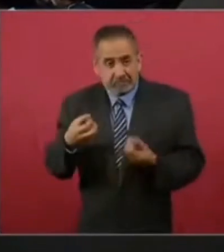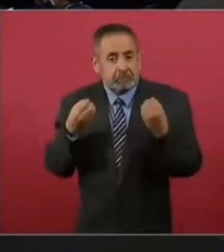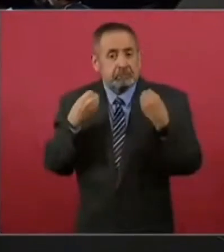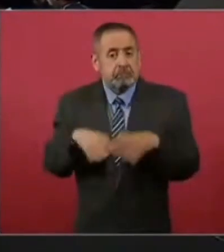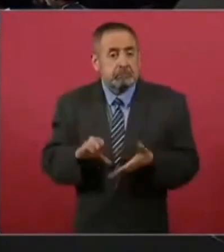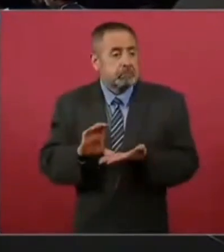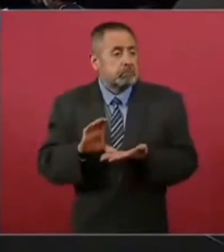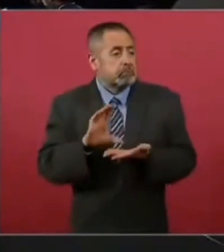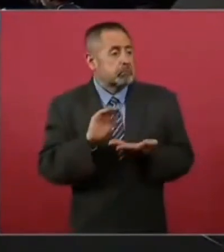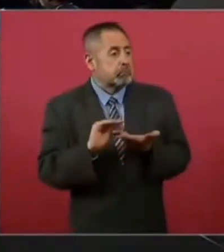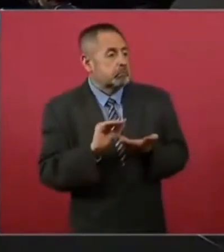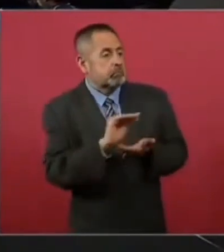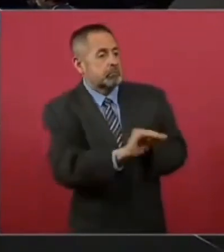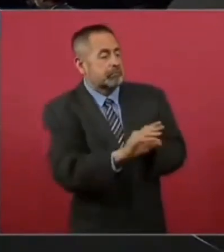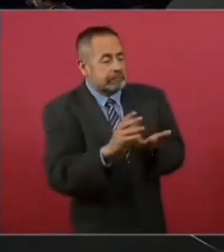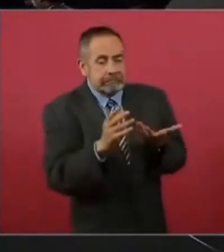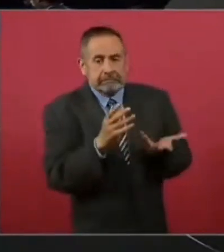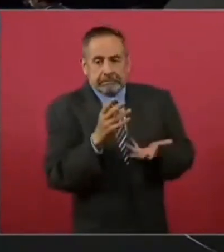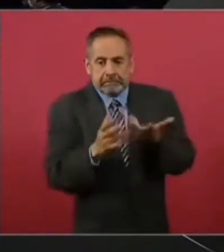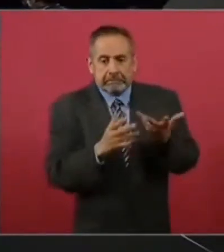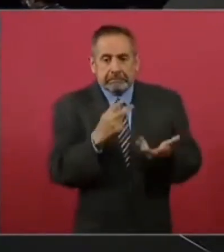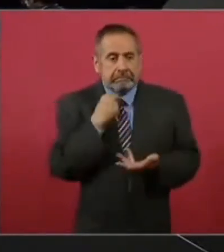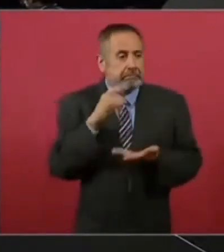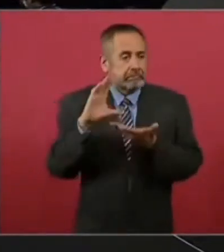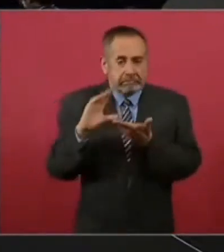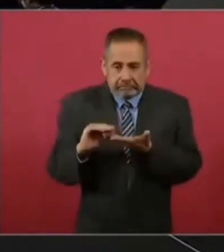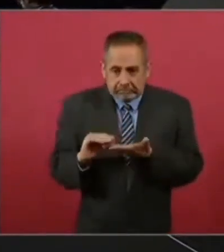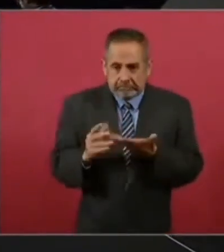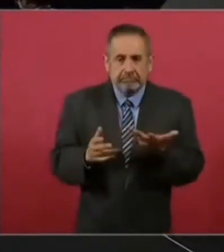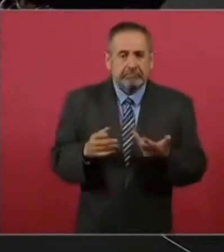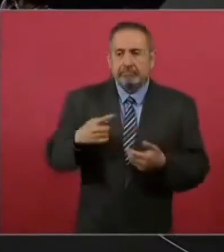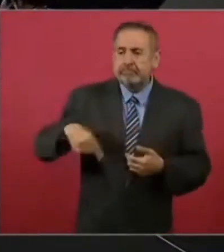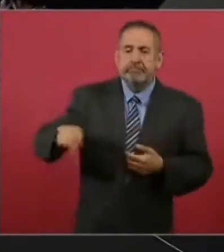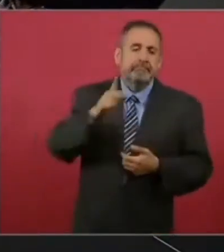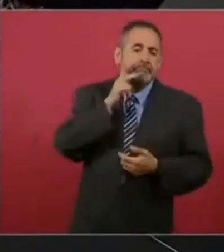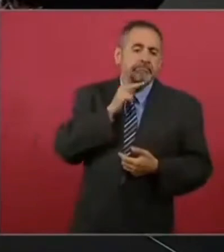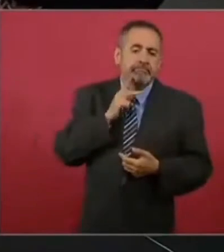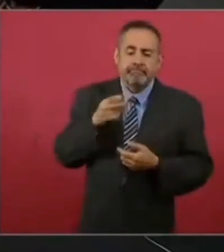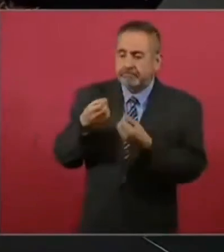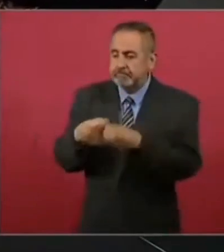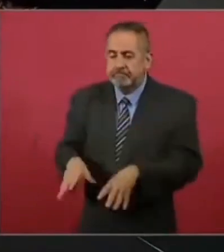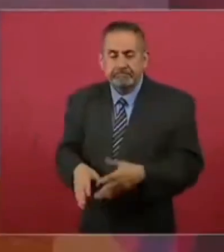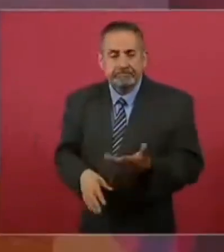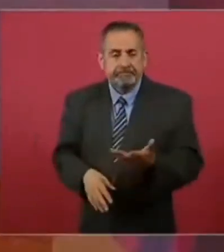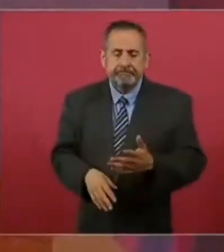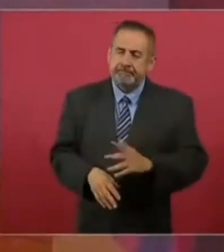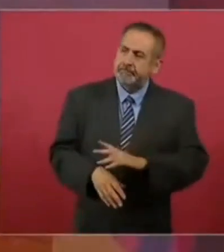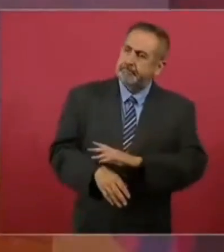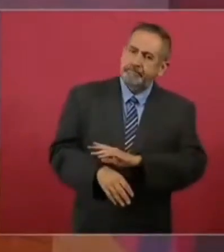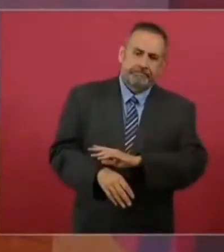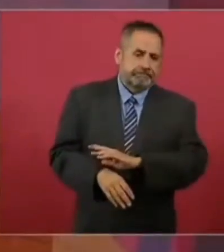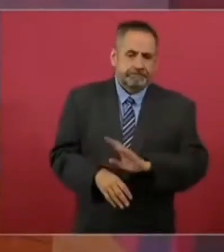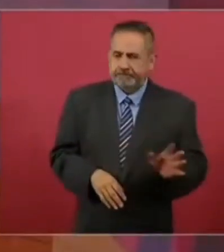para Pemex, para la hacienda pública, para la nación. Entonces, ¿qué se hizo?